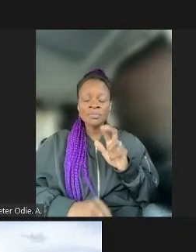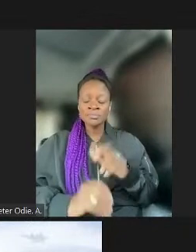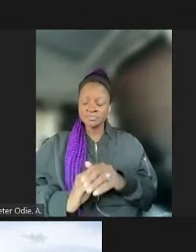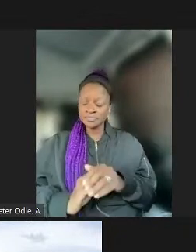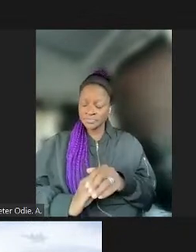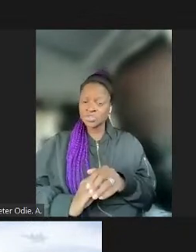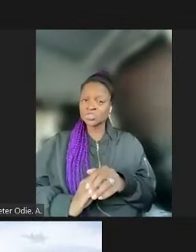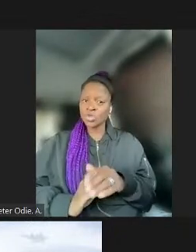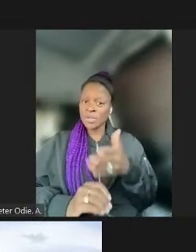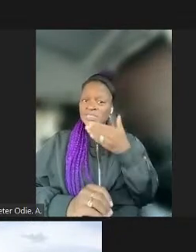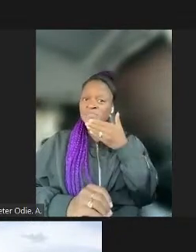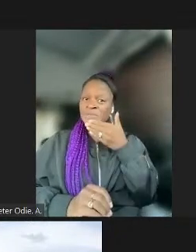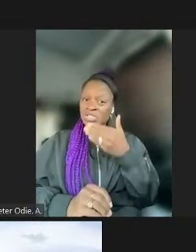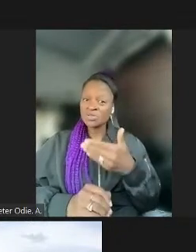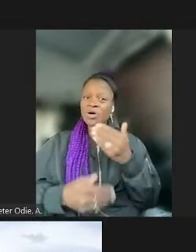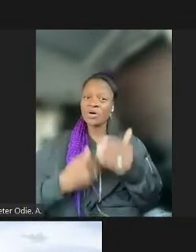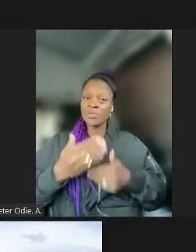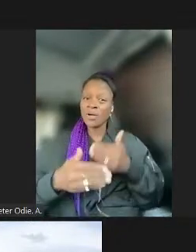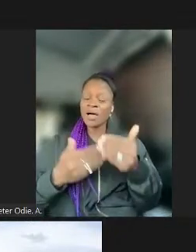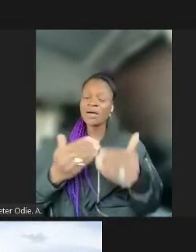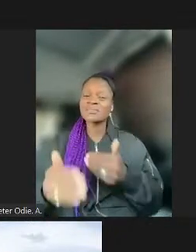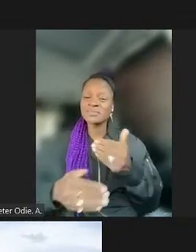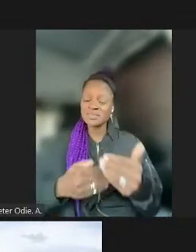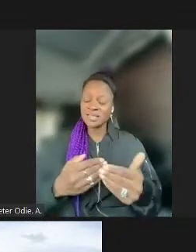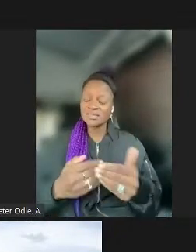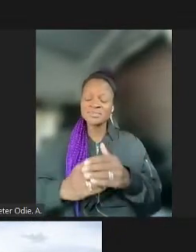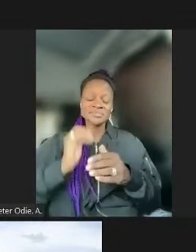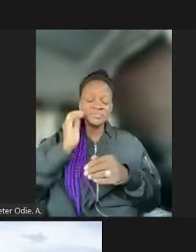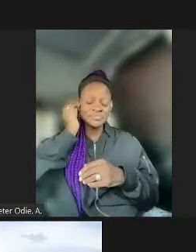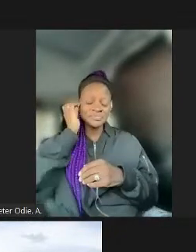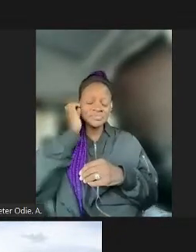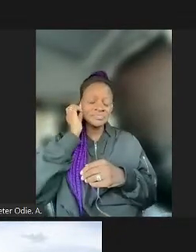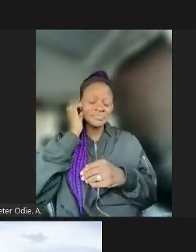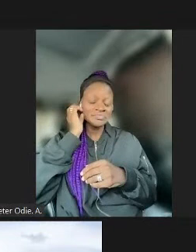adultos de, o ancianos han recibido su vacuna también.